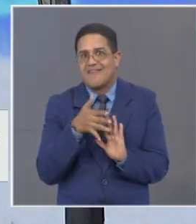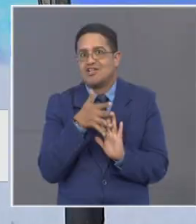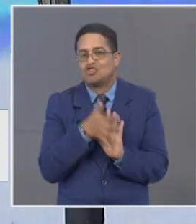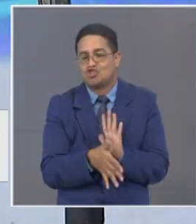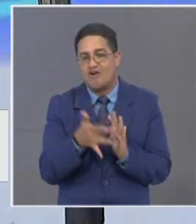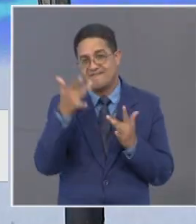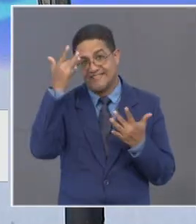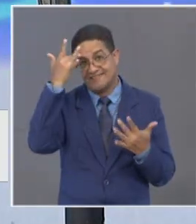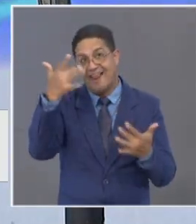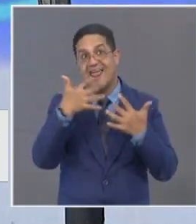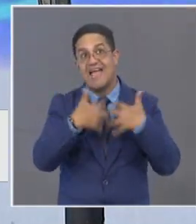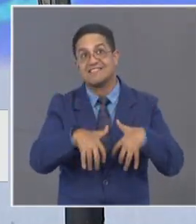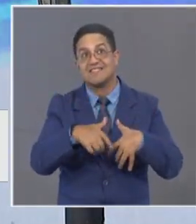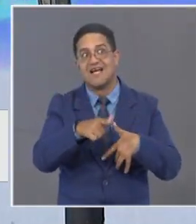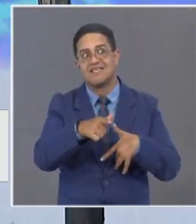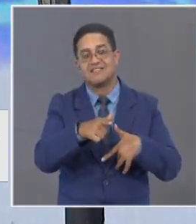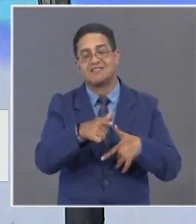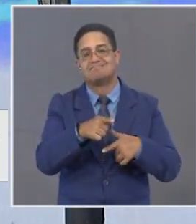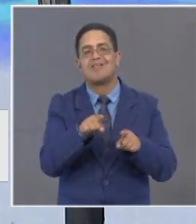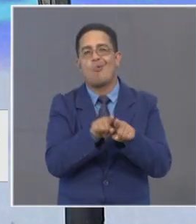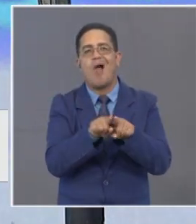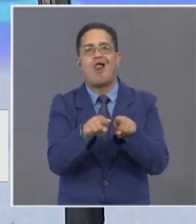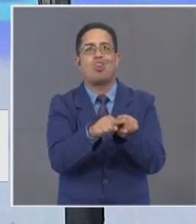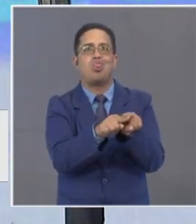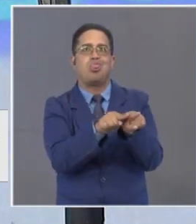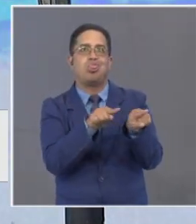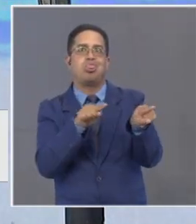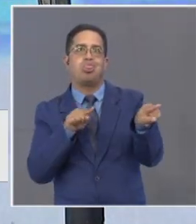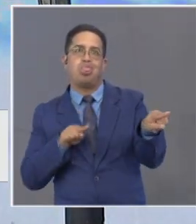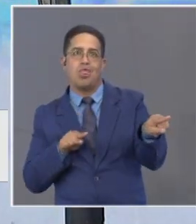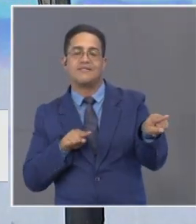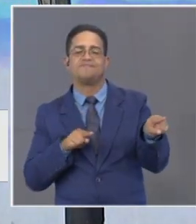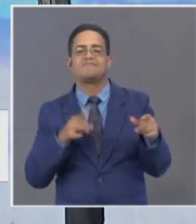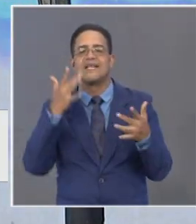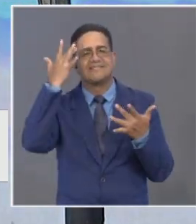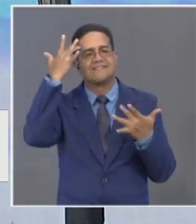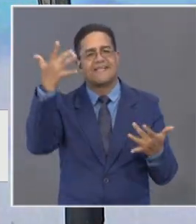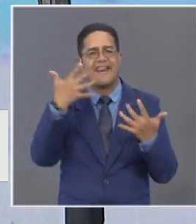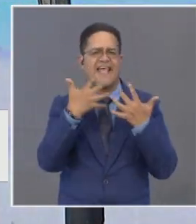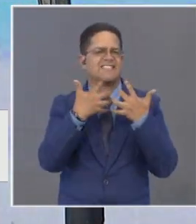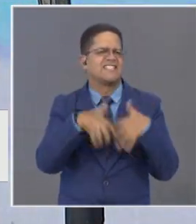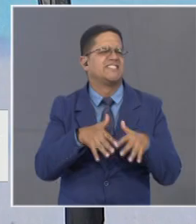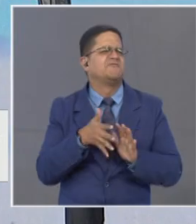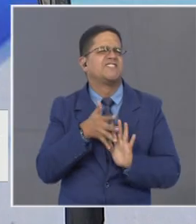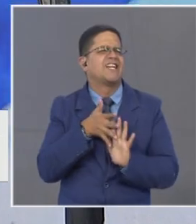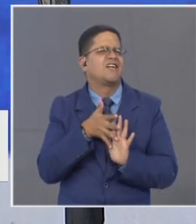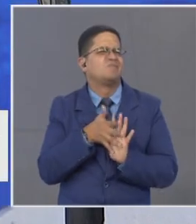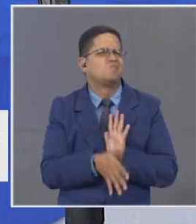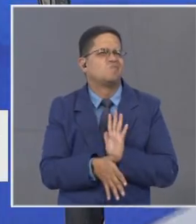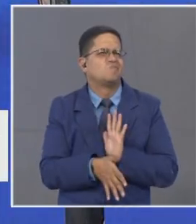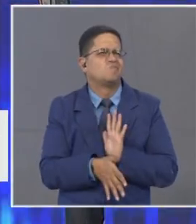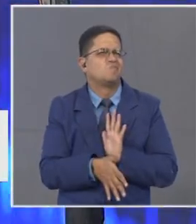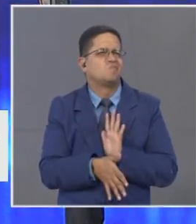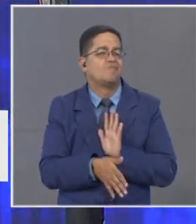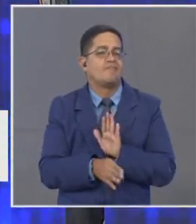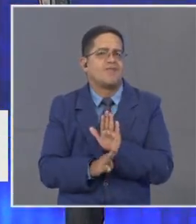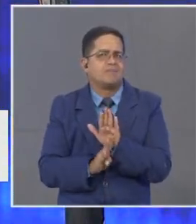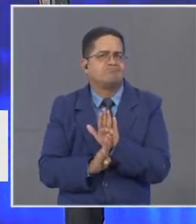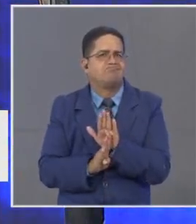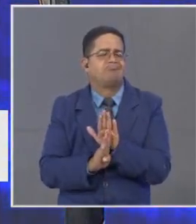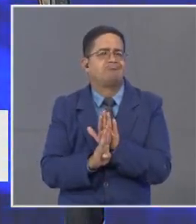artificial van a quedar muy atrás. La inteligencia artificial, fíjate Daniela, que la evolución es